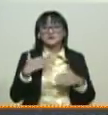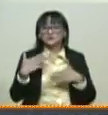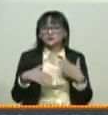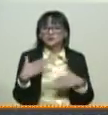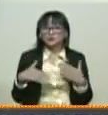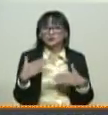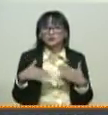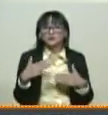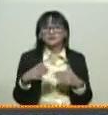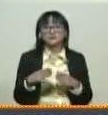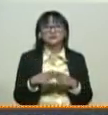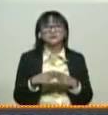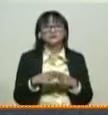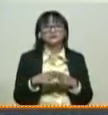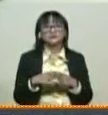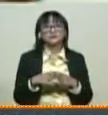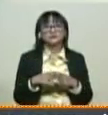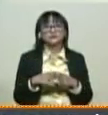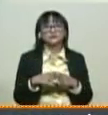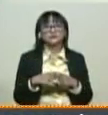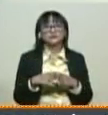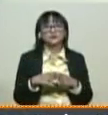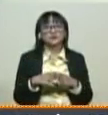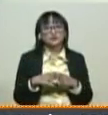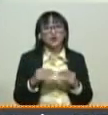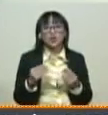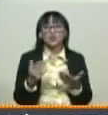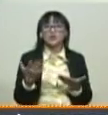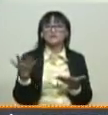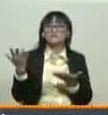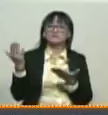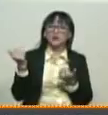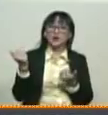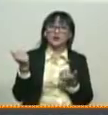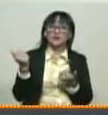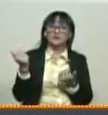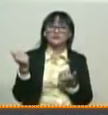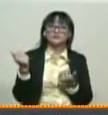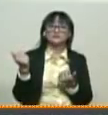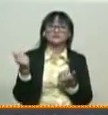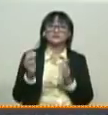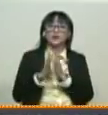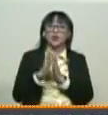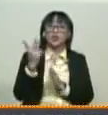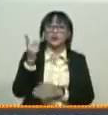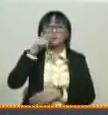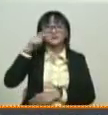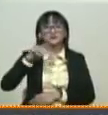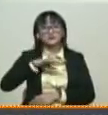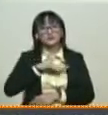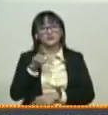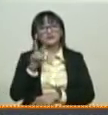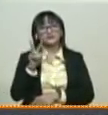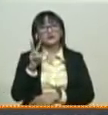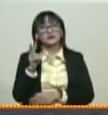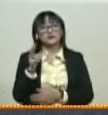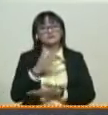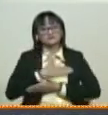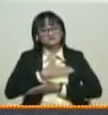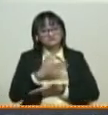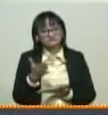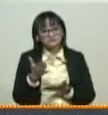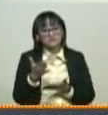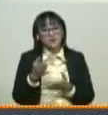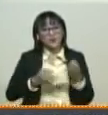todas las formalidades respectivas para que ambos ciudadanos estén a la orden de la